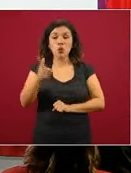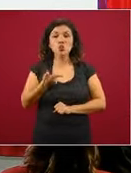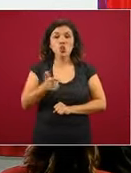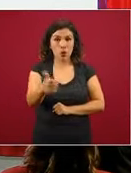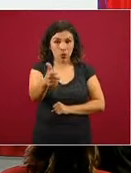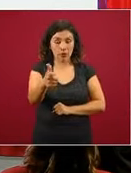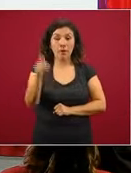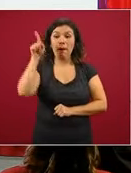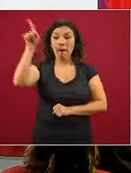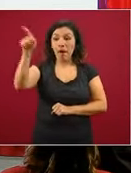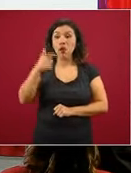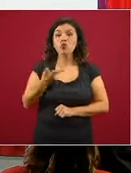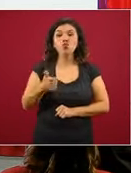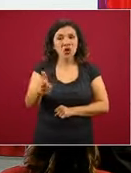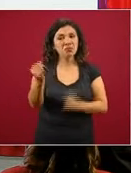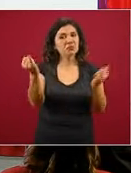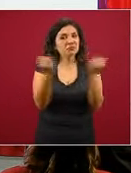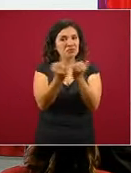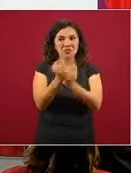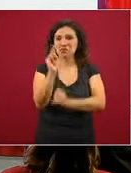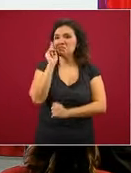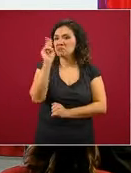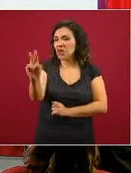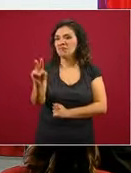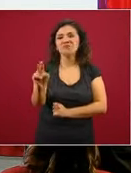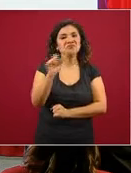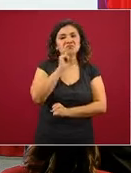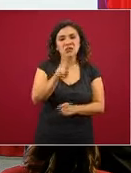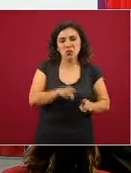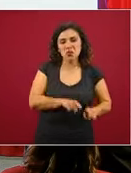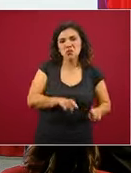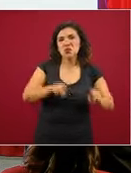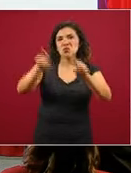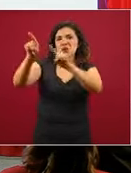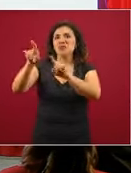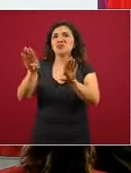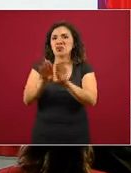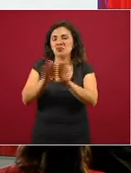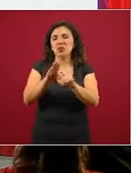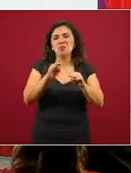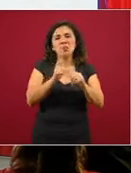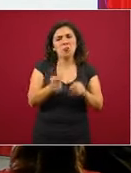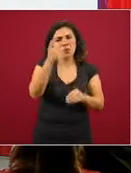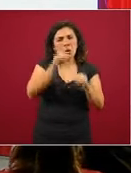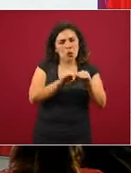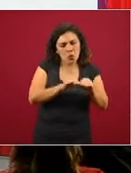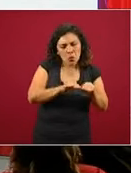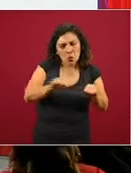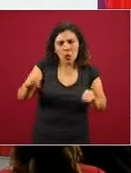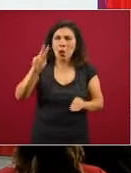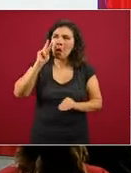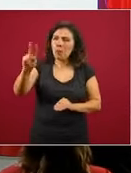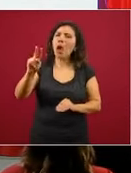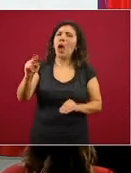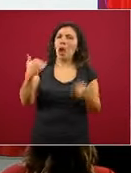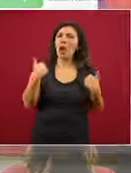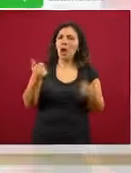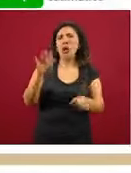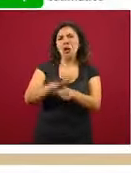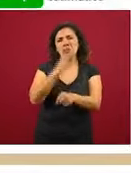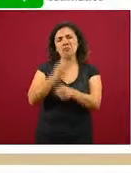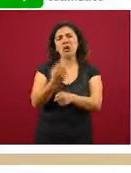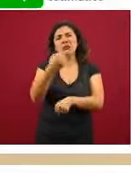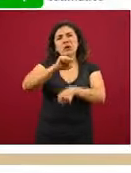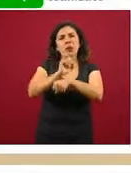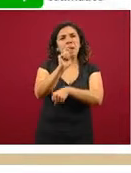Guanajuato. Guanajuato también, aquí prácticamente una transmisión basal que se perfilaba como hasta la semana 21